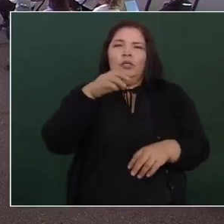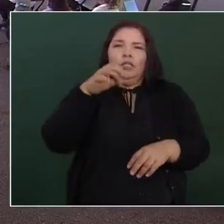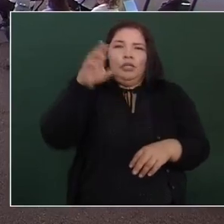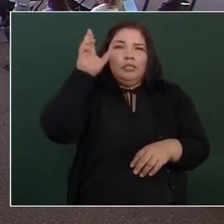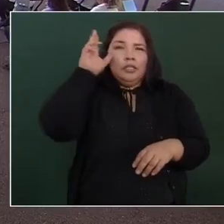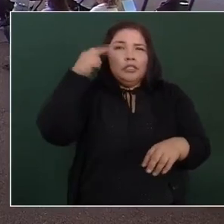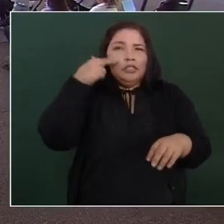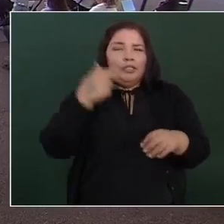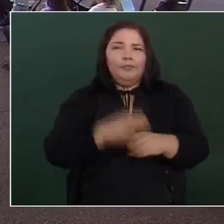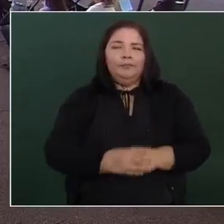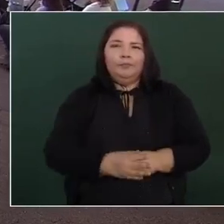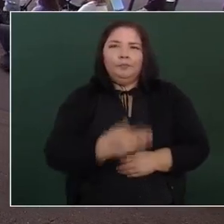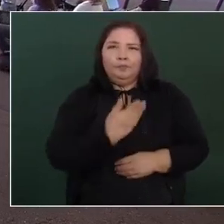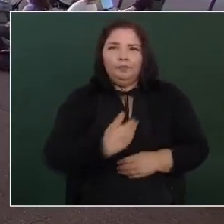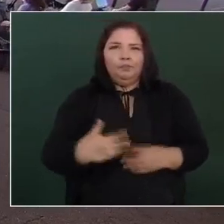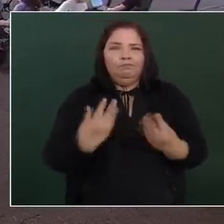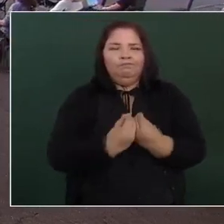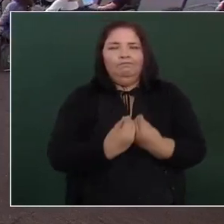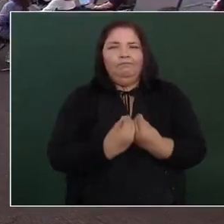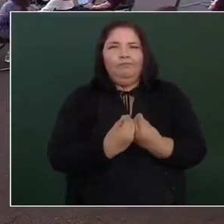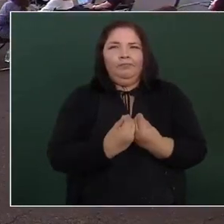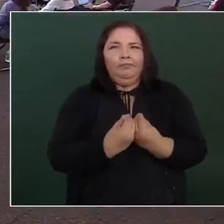Pues me gustaría que